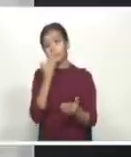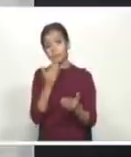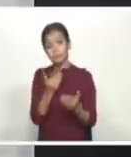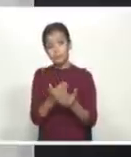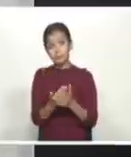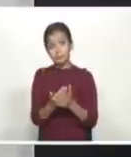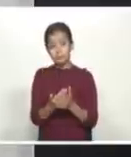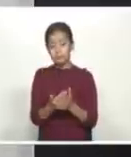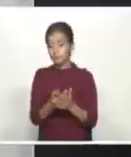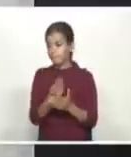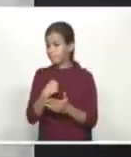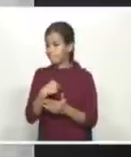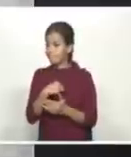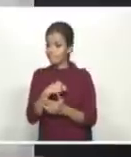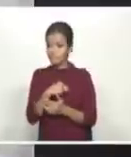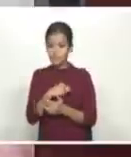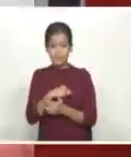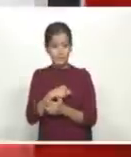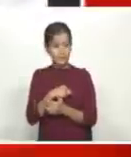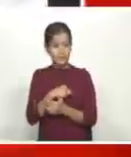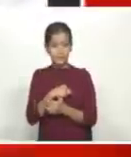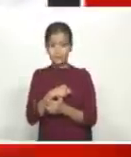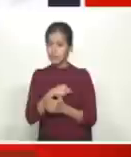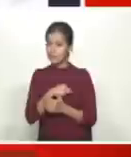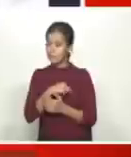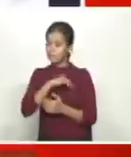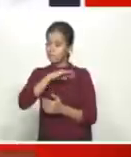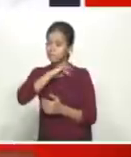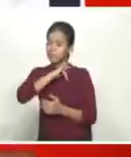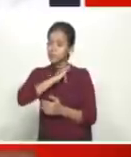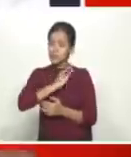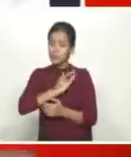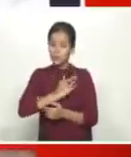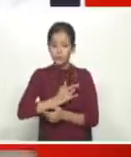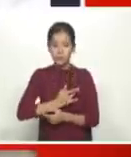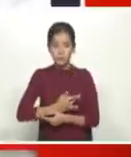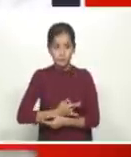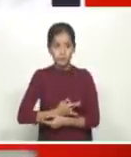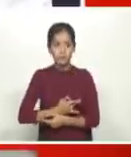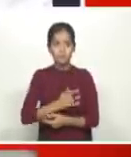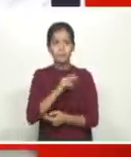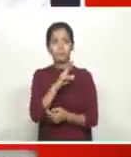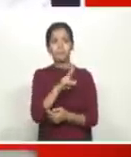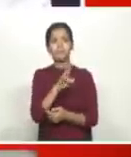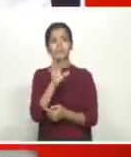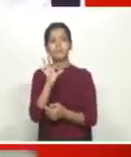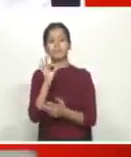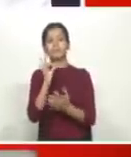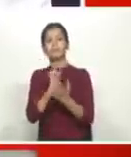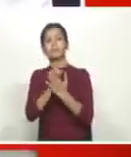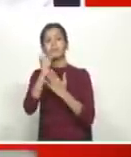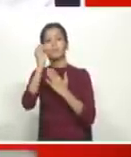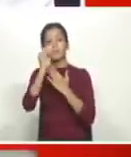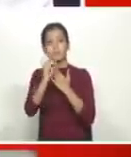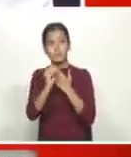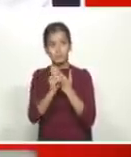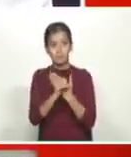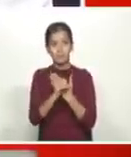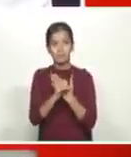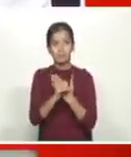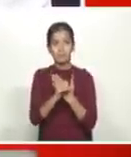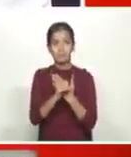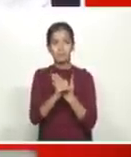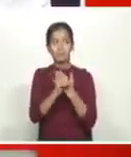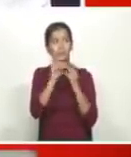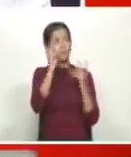una desilusión ese 28 de junio. El 29 de junio, viendo por la ventana